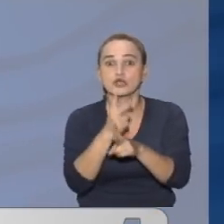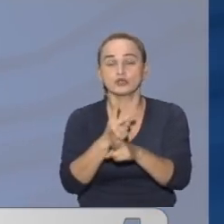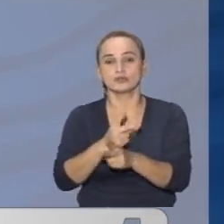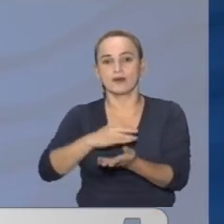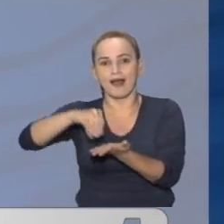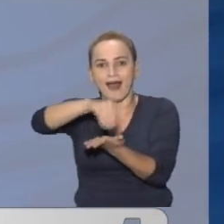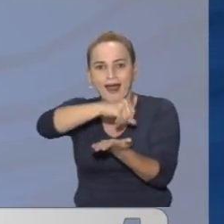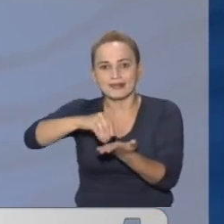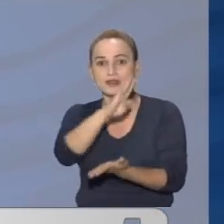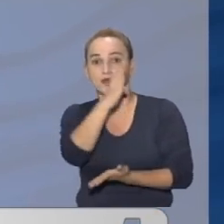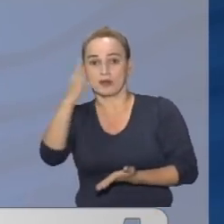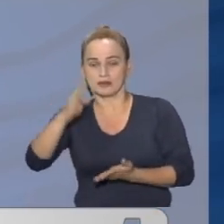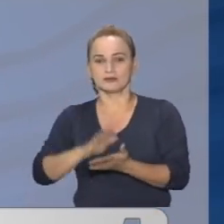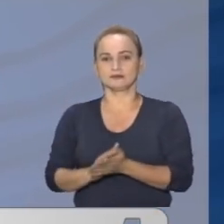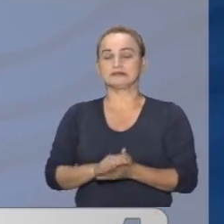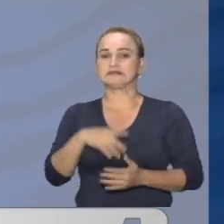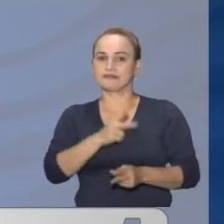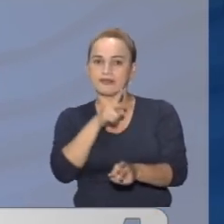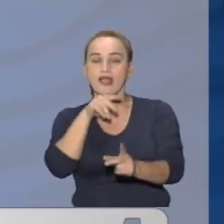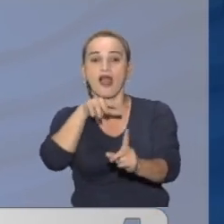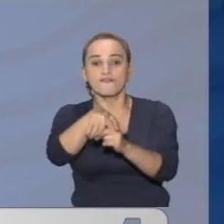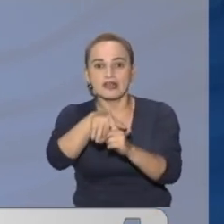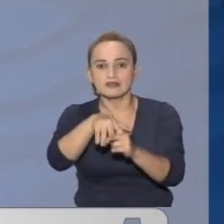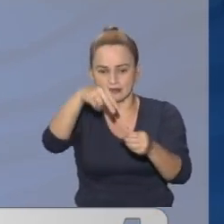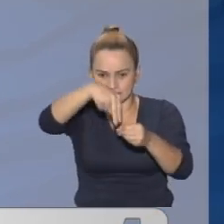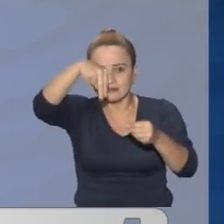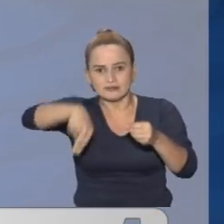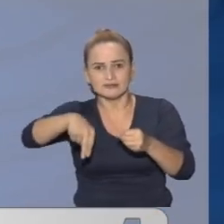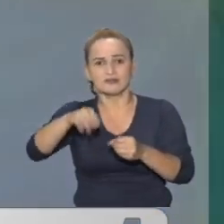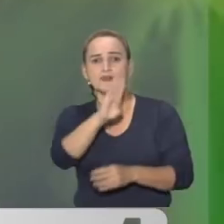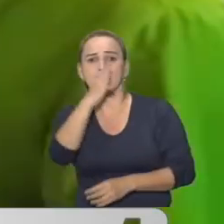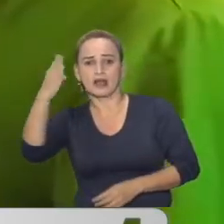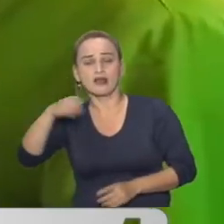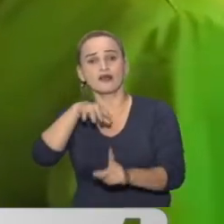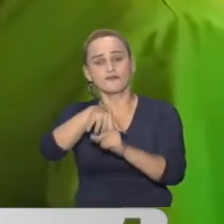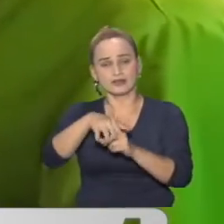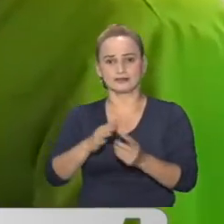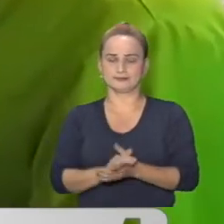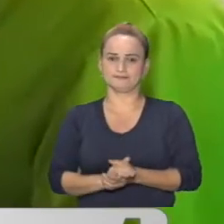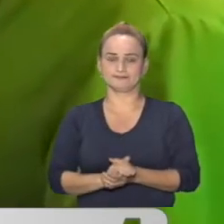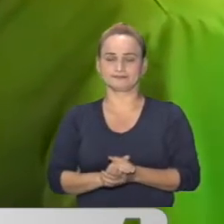Barranquilla. Delincuentes que le estaban causando daño a la sociedad barranquillera.